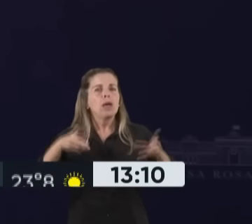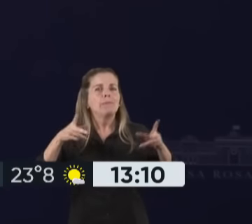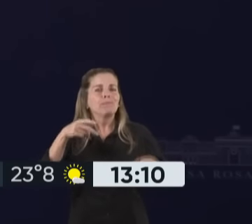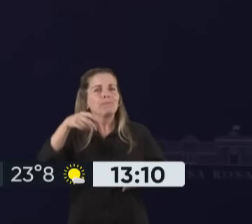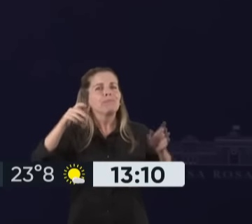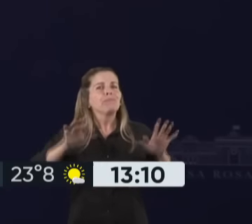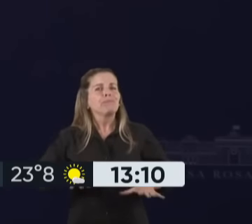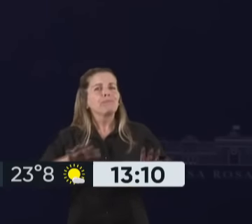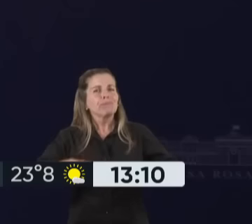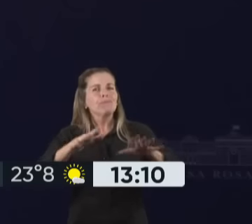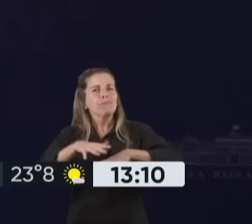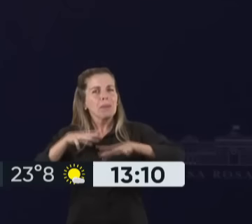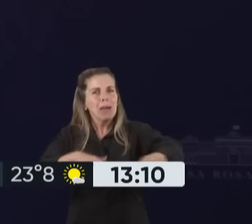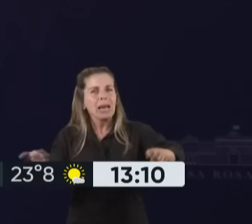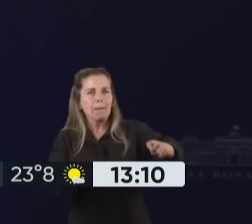los